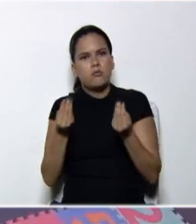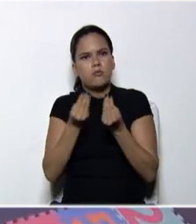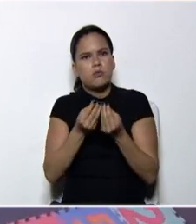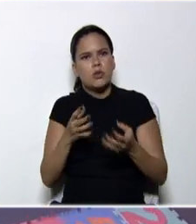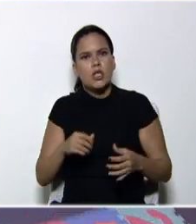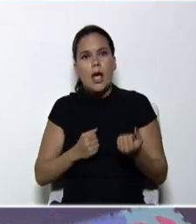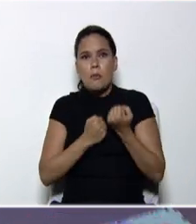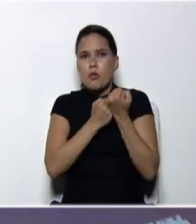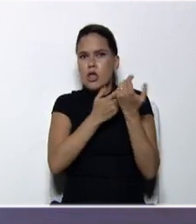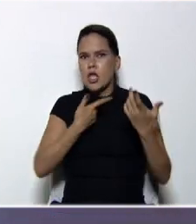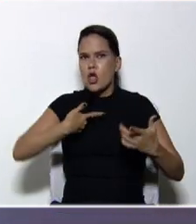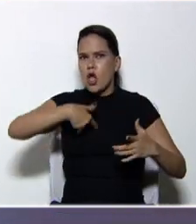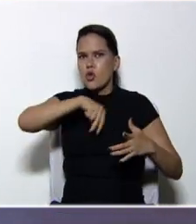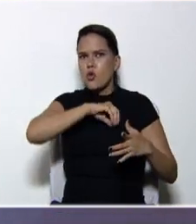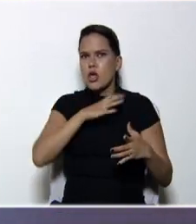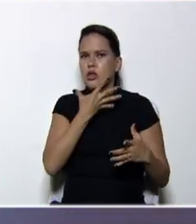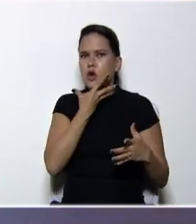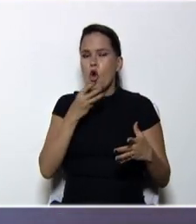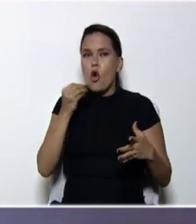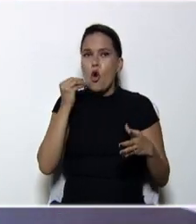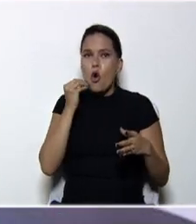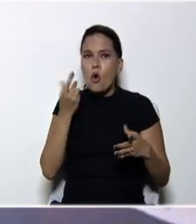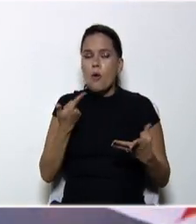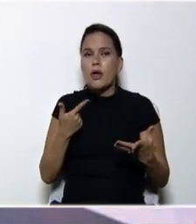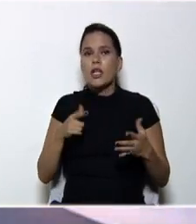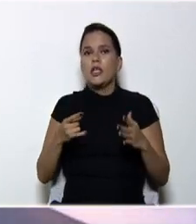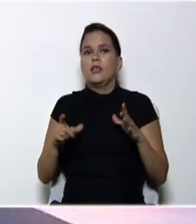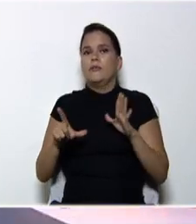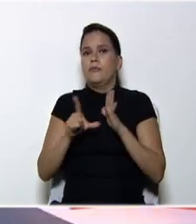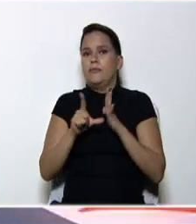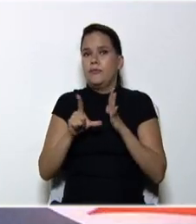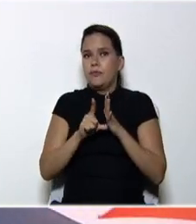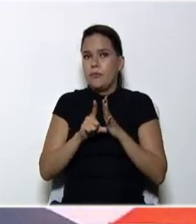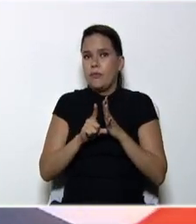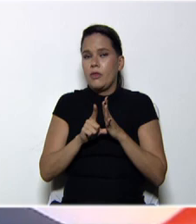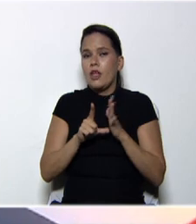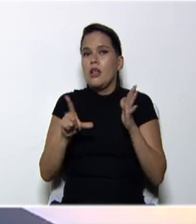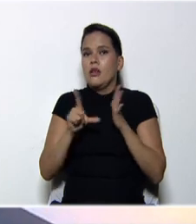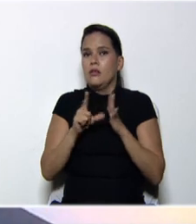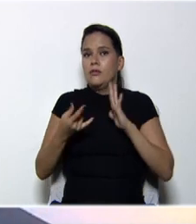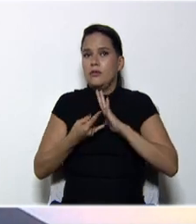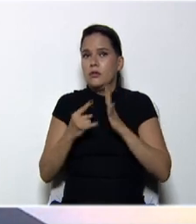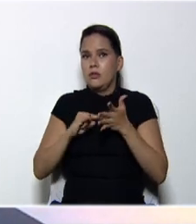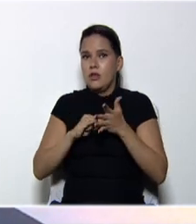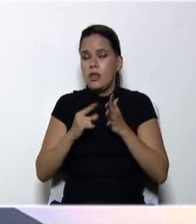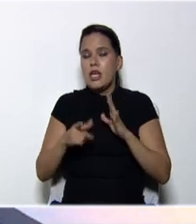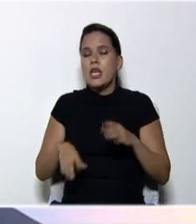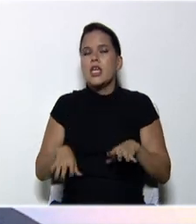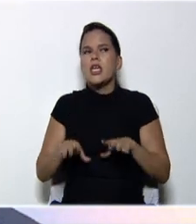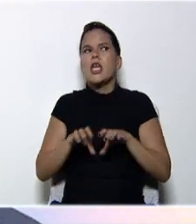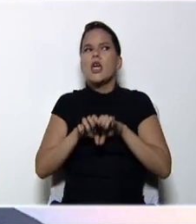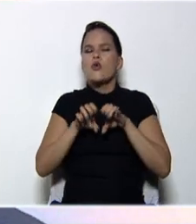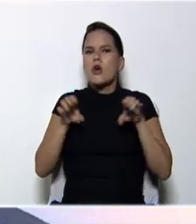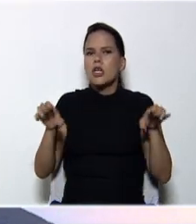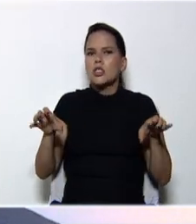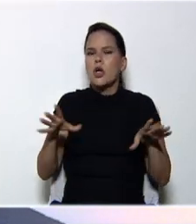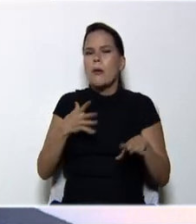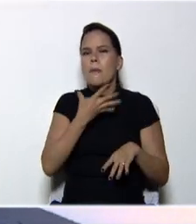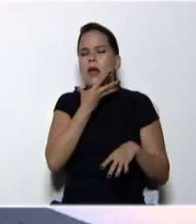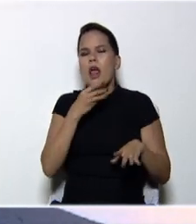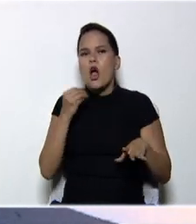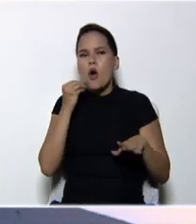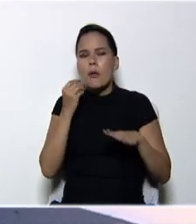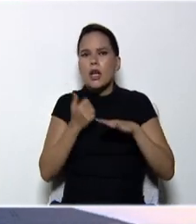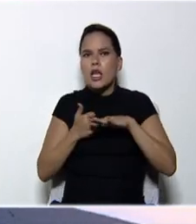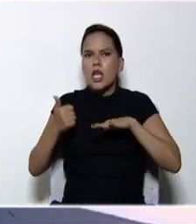a nuestros jóvenes de educación media general, media técnica y la modalidad de educación para jóvenes y adultos en todas